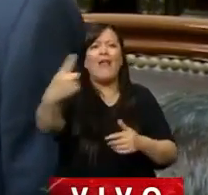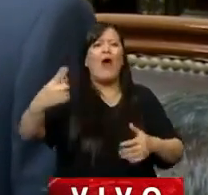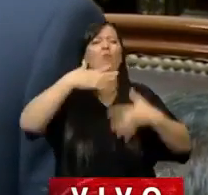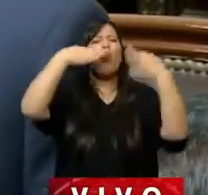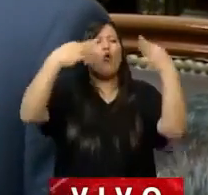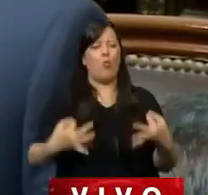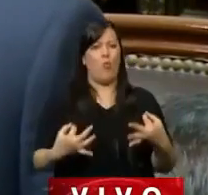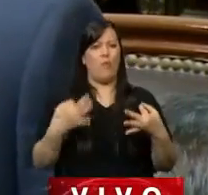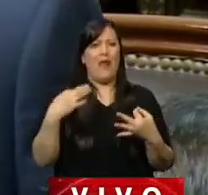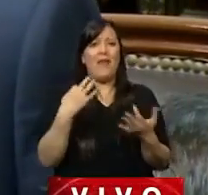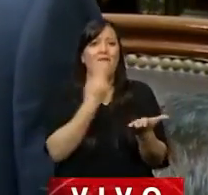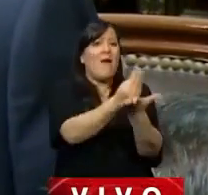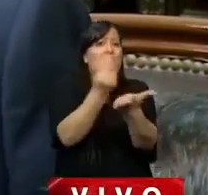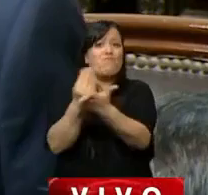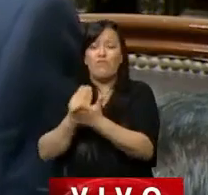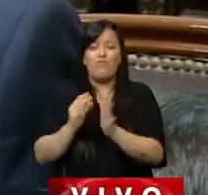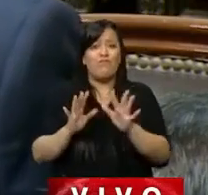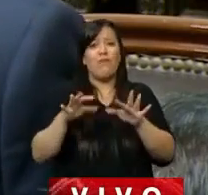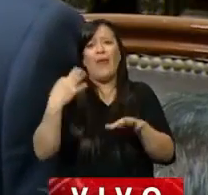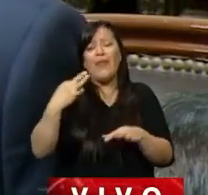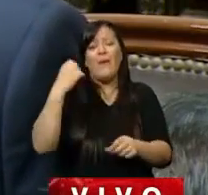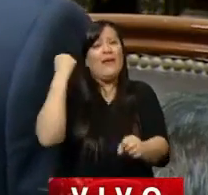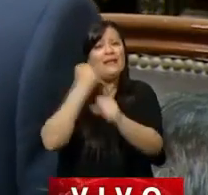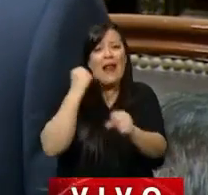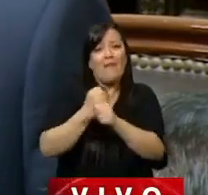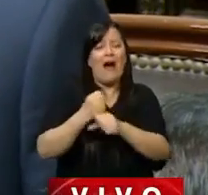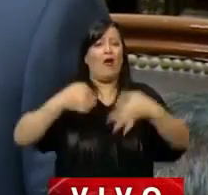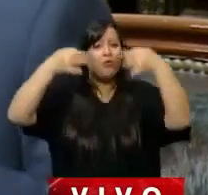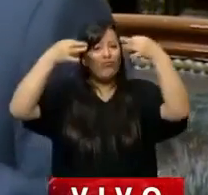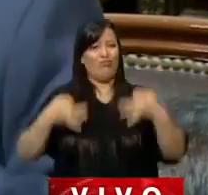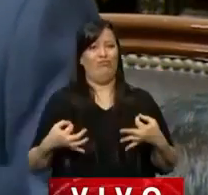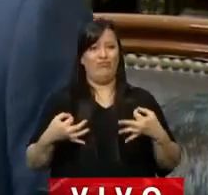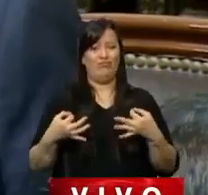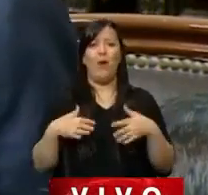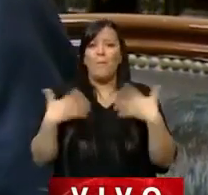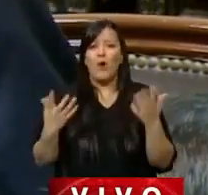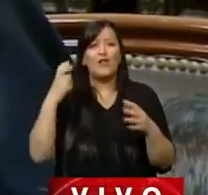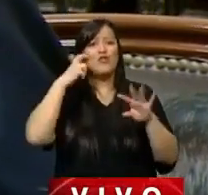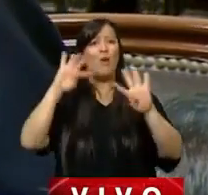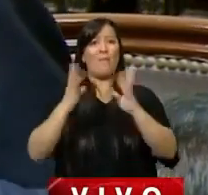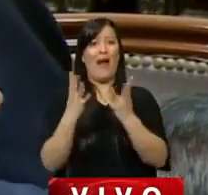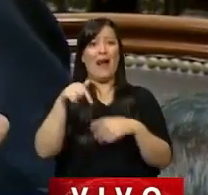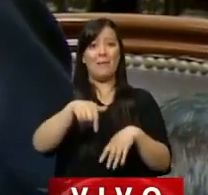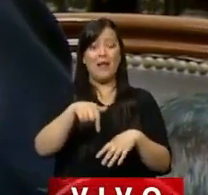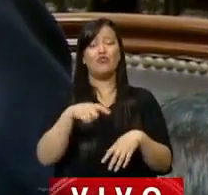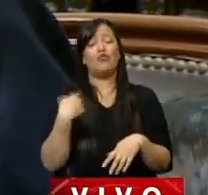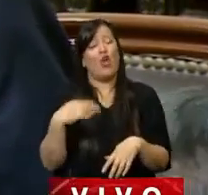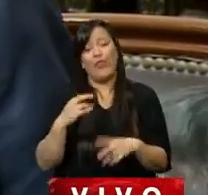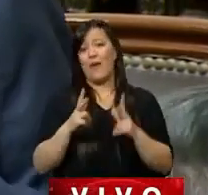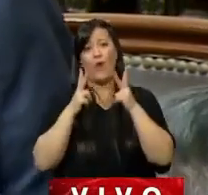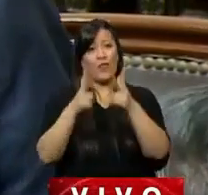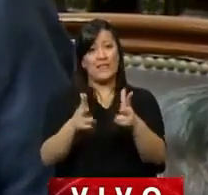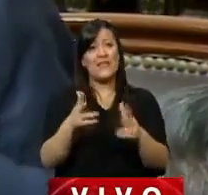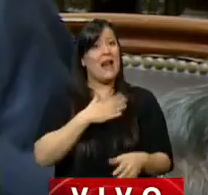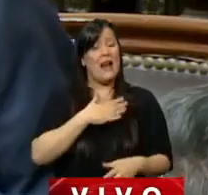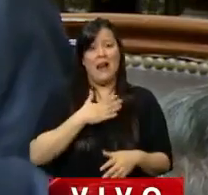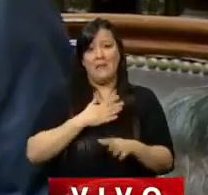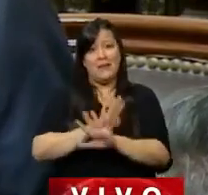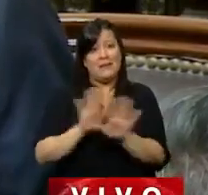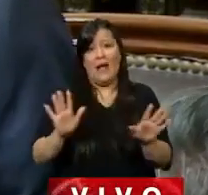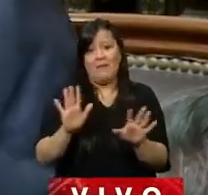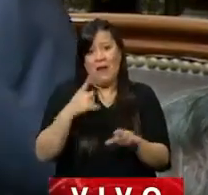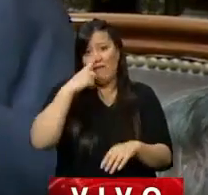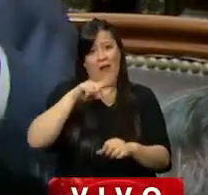lugar que le toca, el trabajo y el deber. Y en ese sentido, desde este Parlamento, tengo que decirlo, lamentablemente no